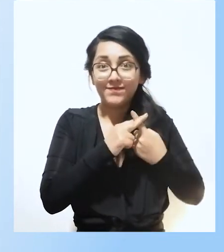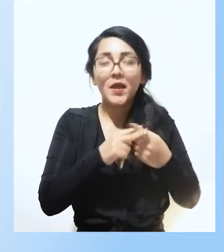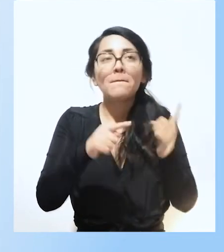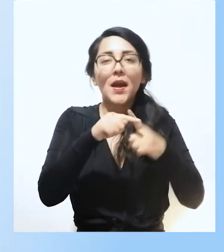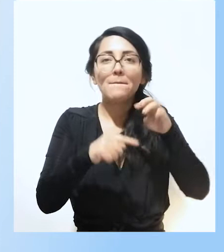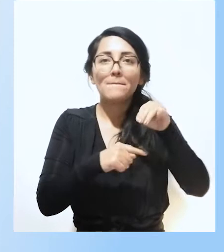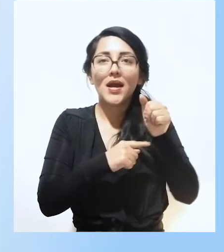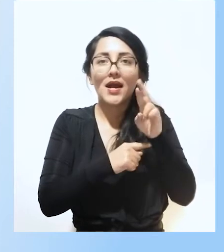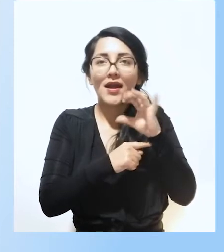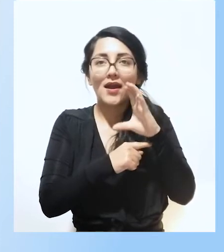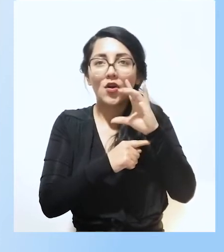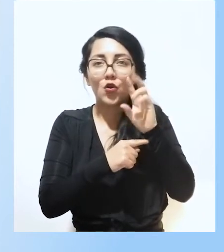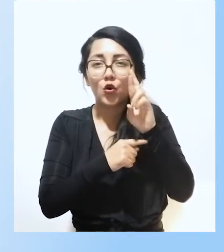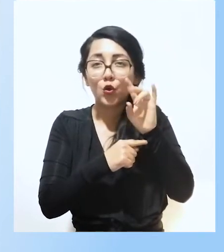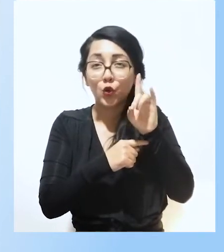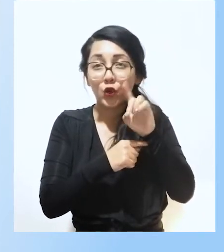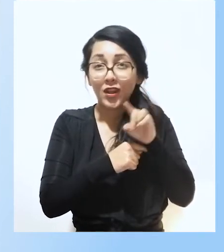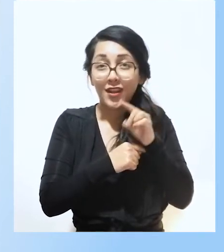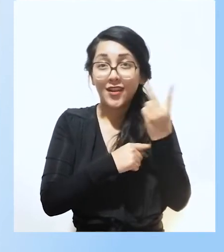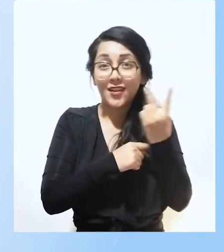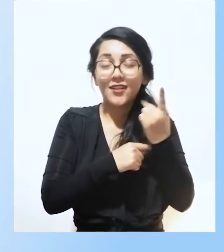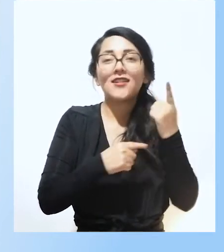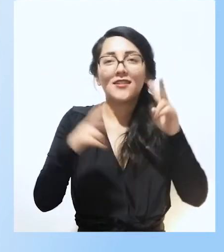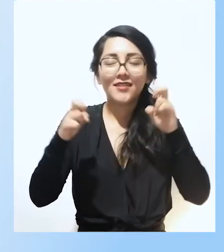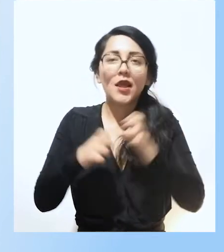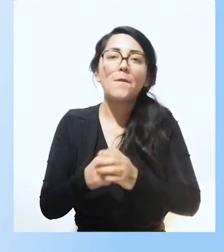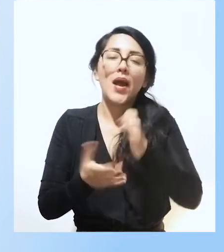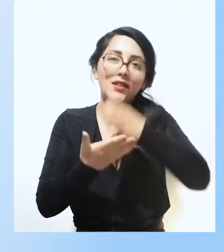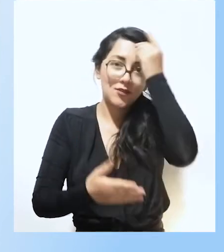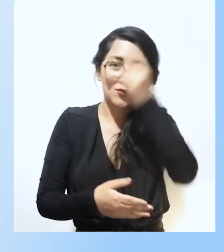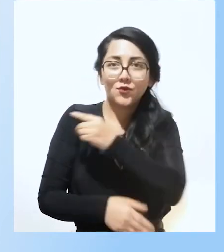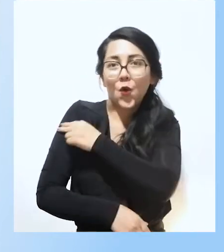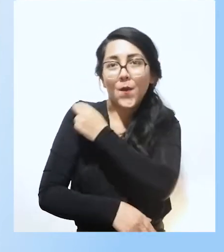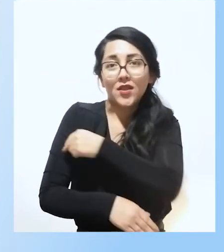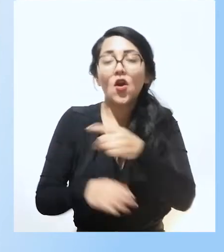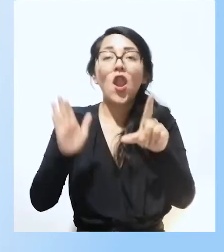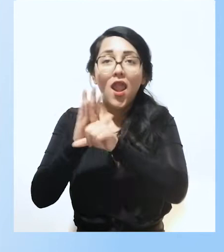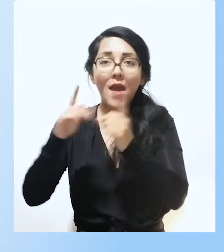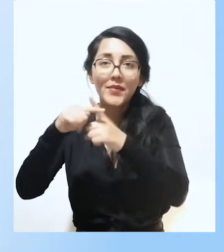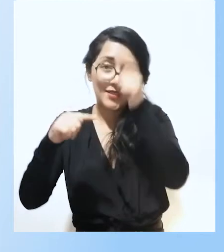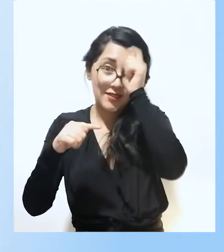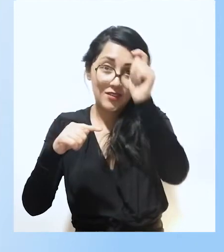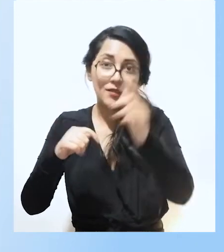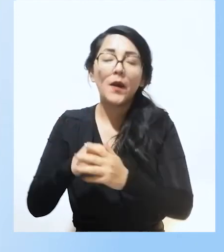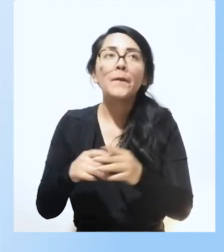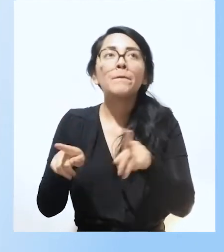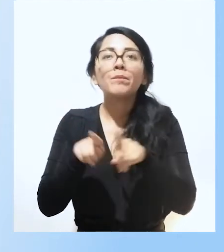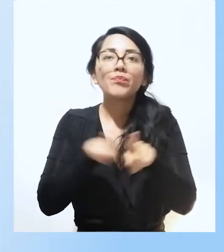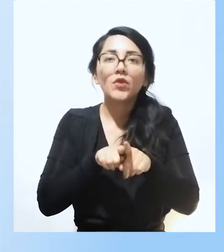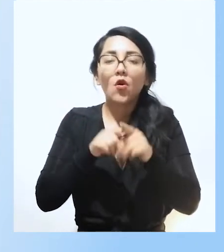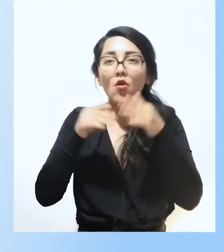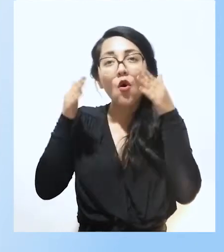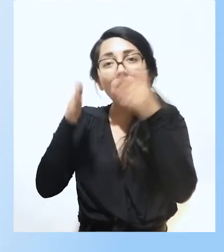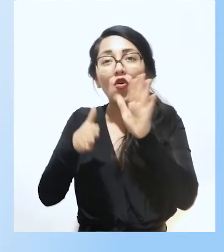Cruz Molina, quienes nos van a hablar acerca de la pedagogía hospitalaria, el marco normativo y teórico, además de sus